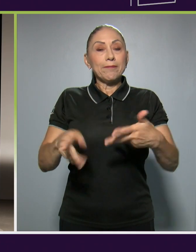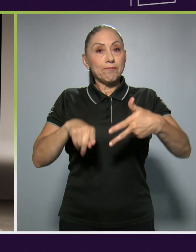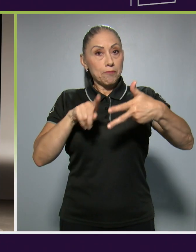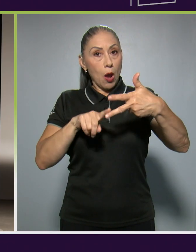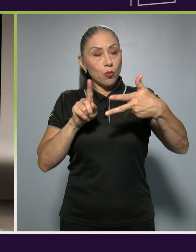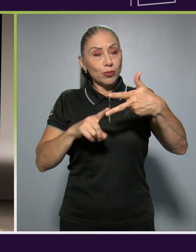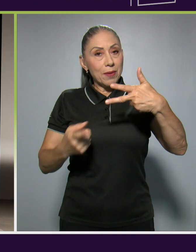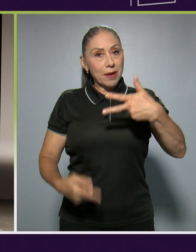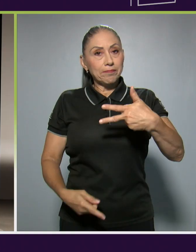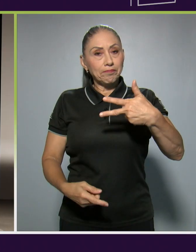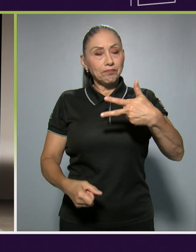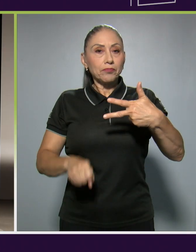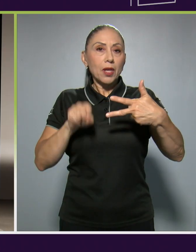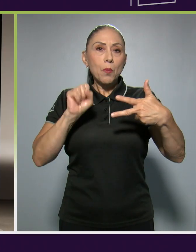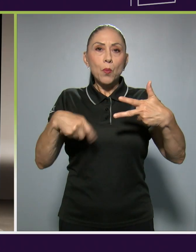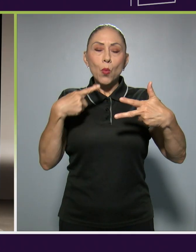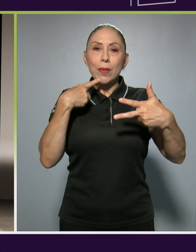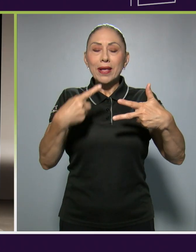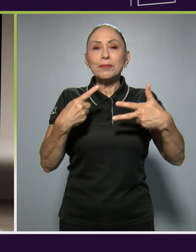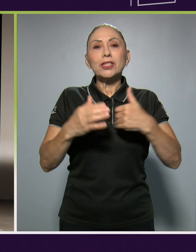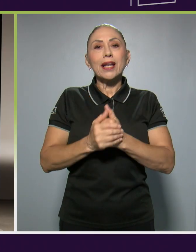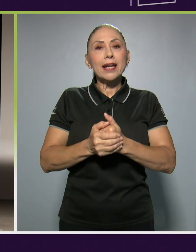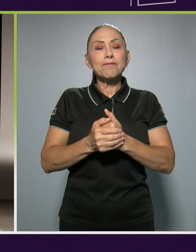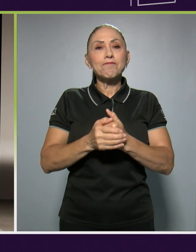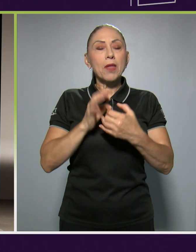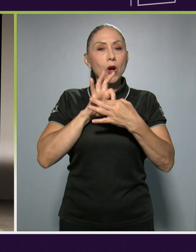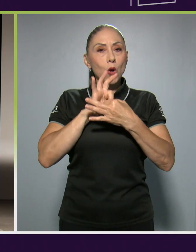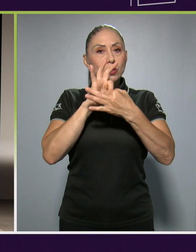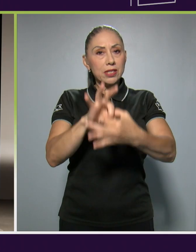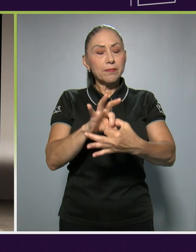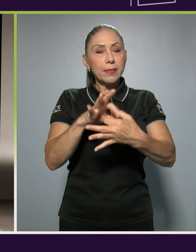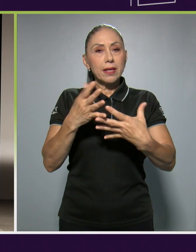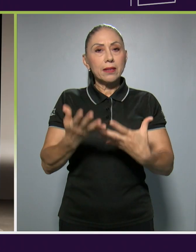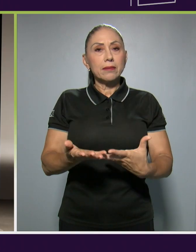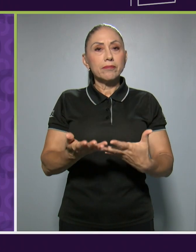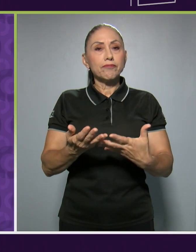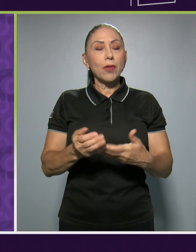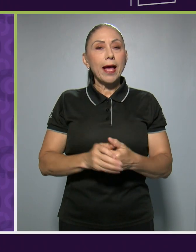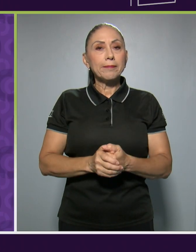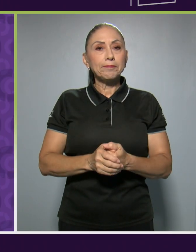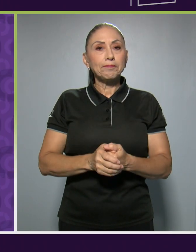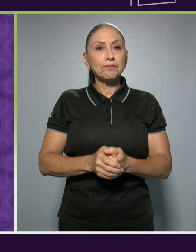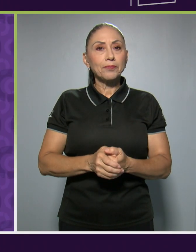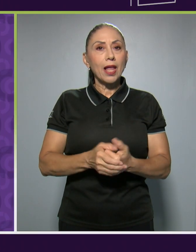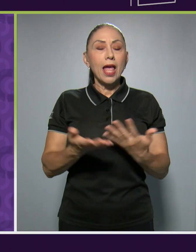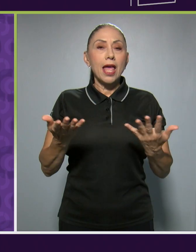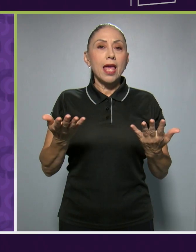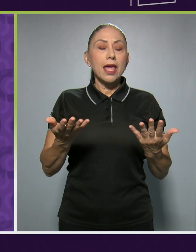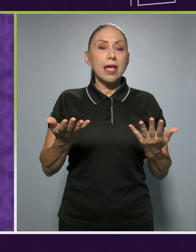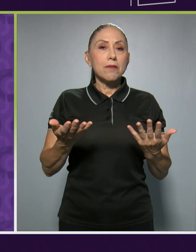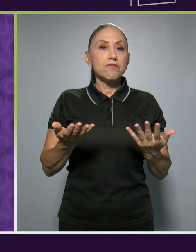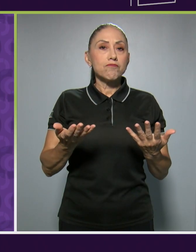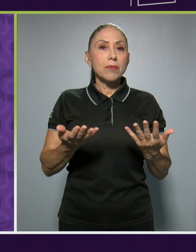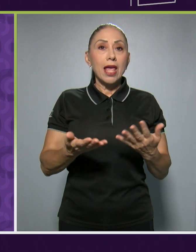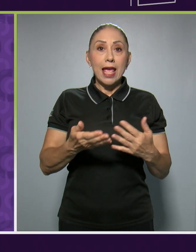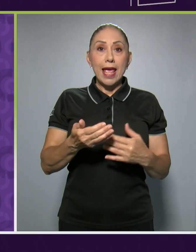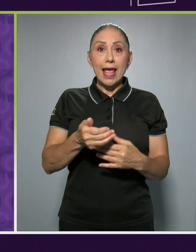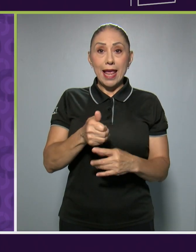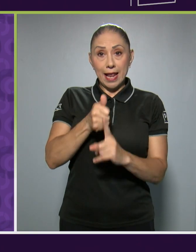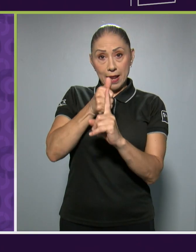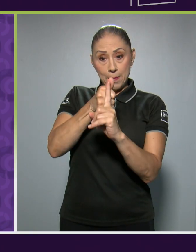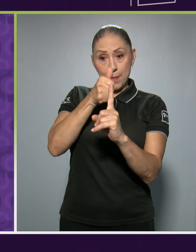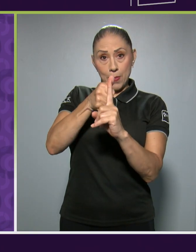última que podríamos mencionar es con respecto a la invisibilización del propio